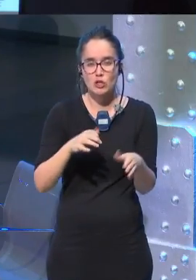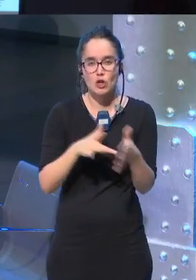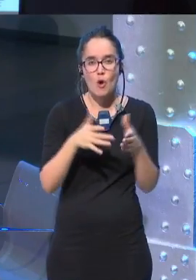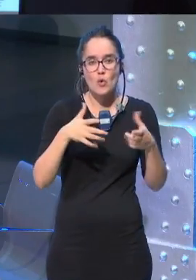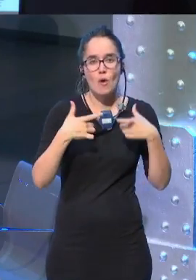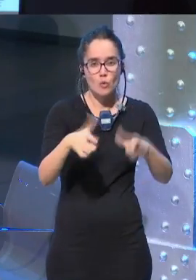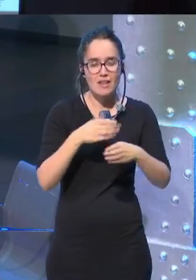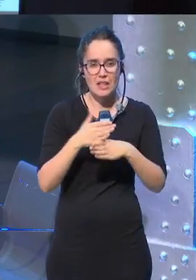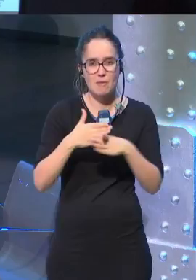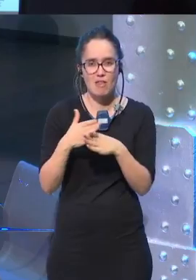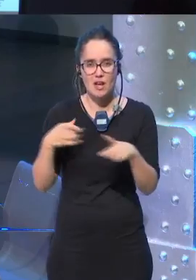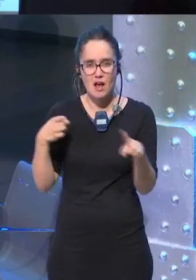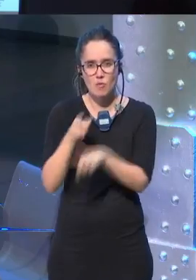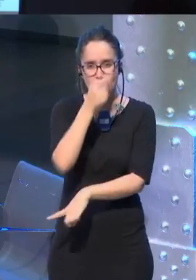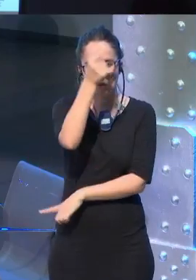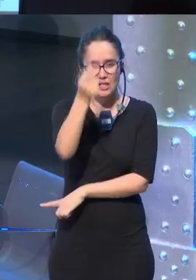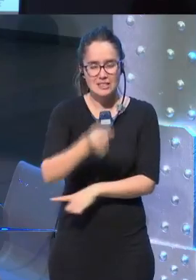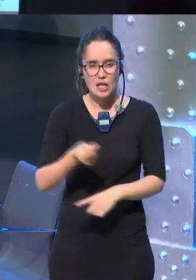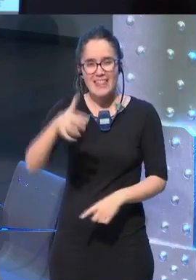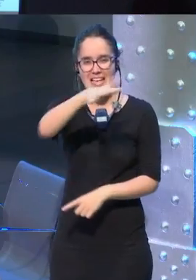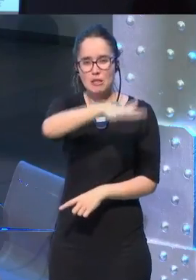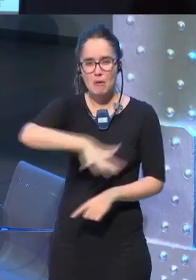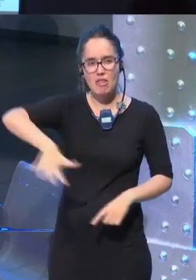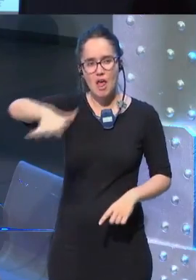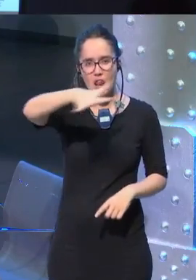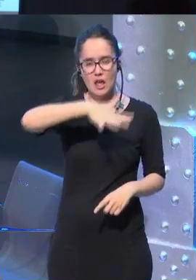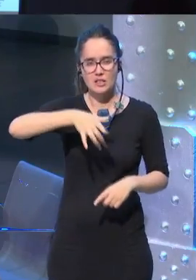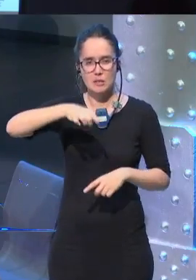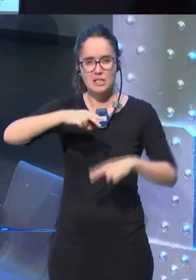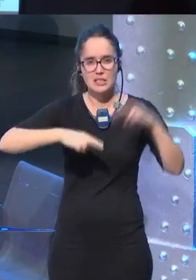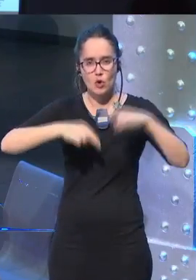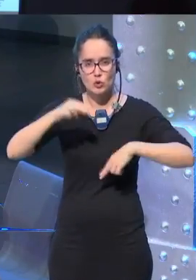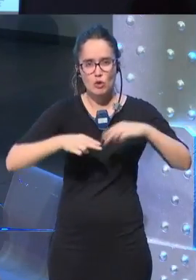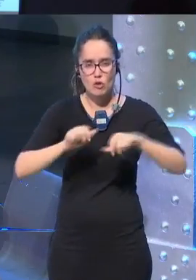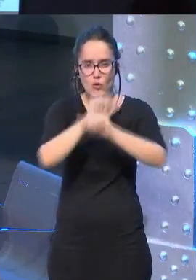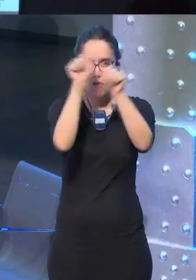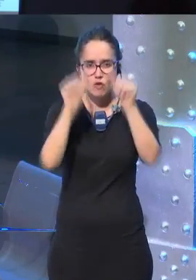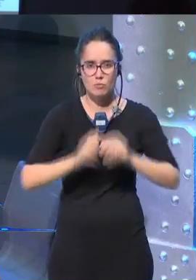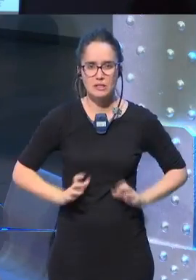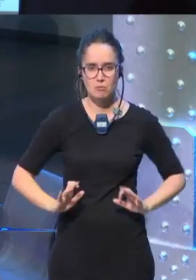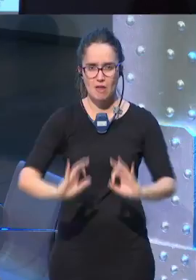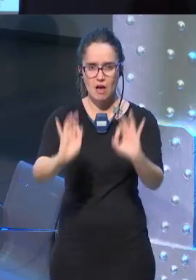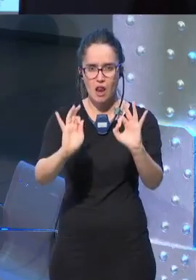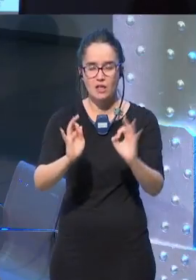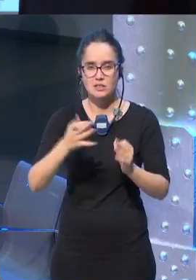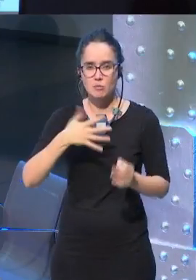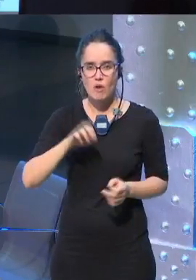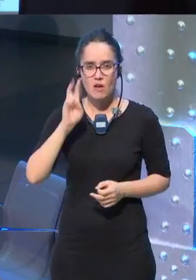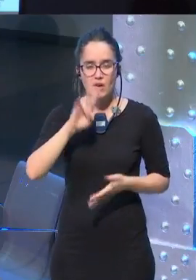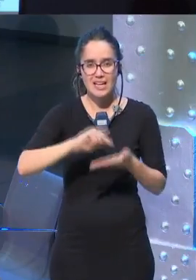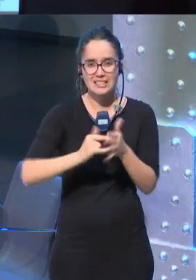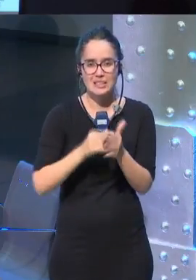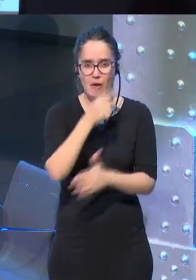está diseñada con un sentido espacial y también se ha construido de una forma especial. Se puede ver el sistema